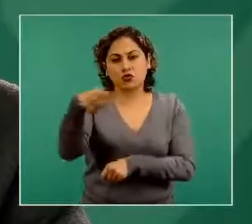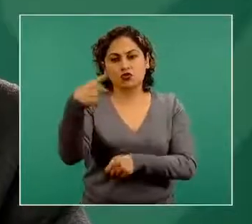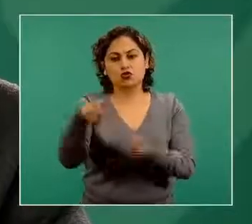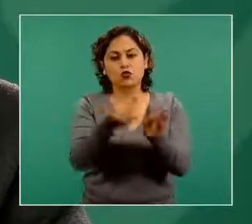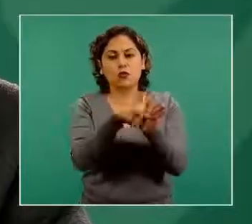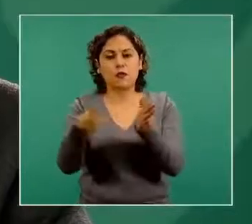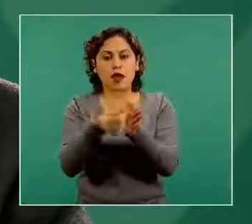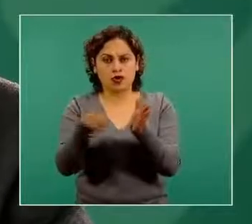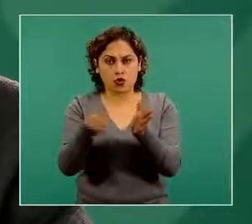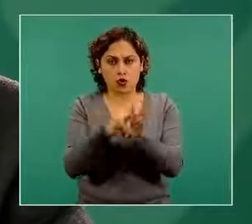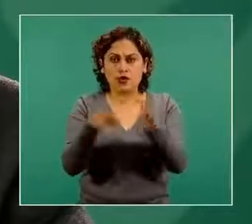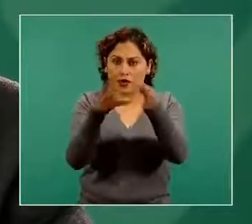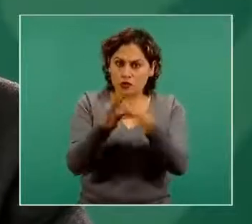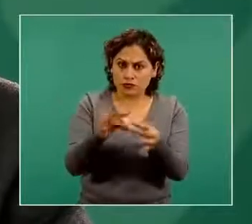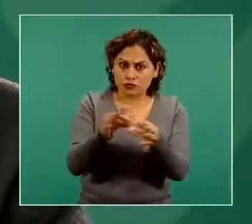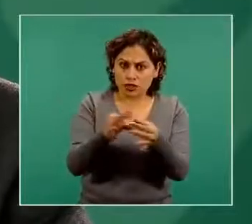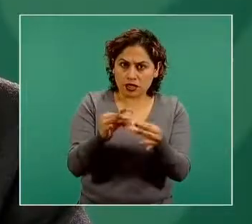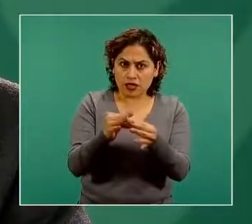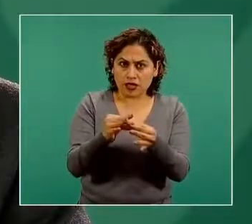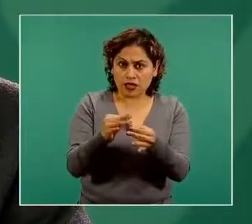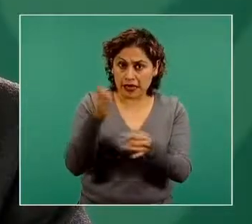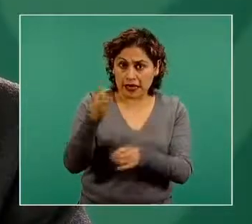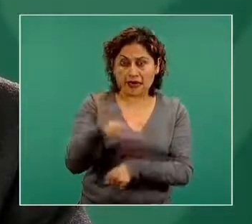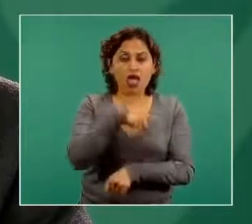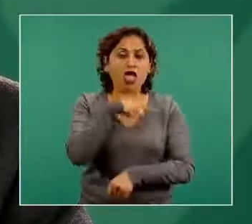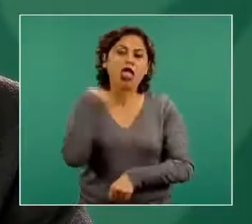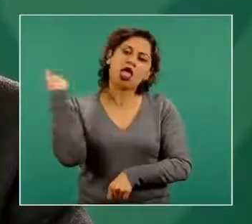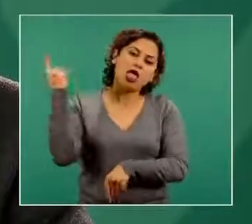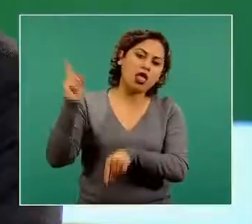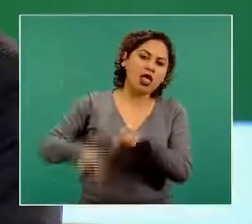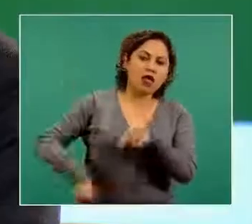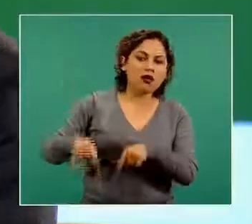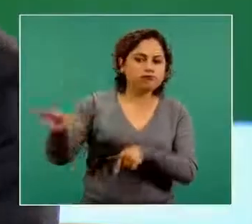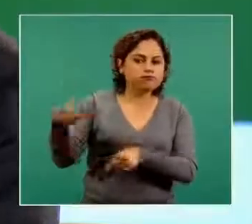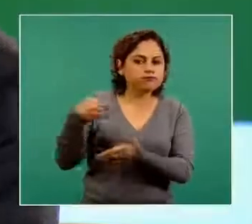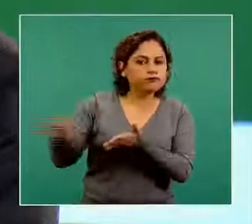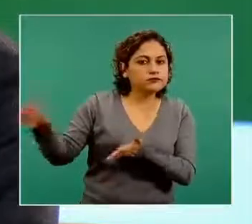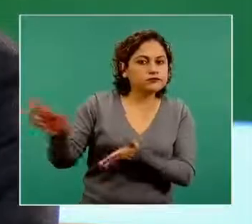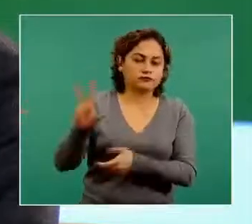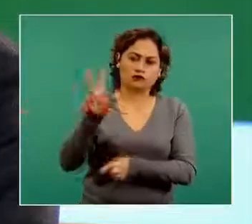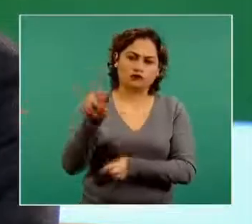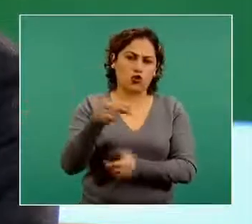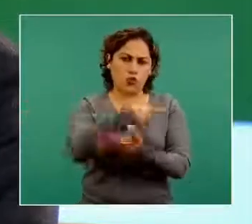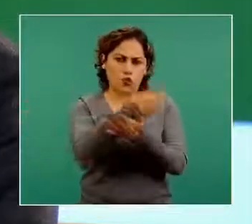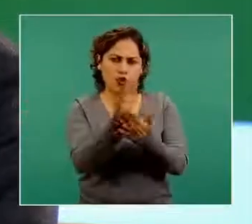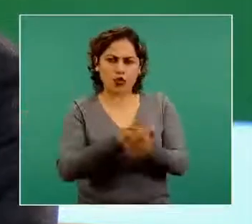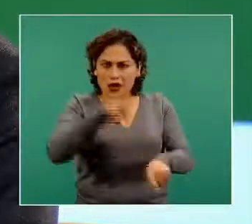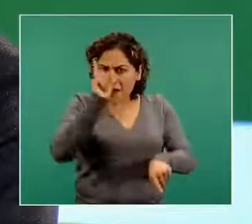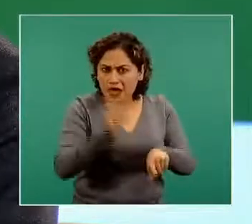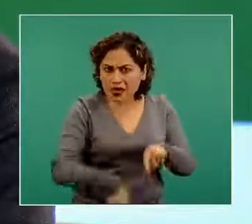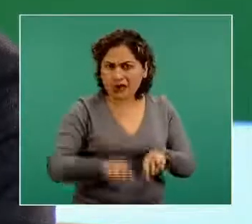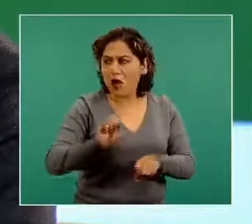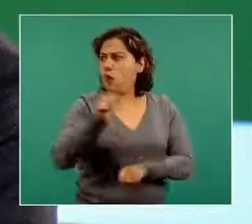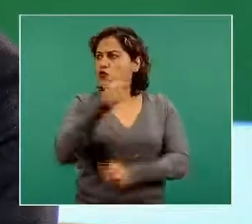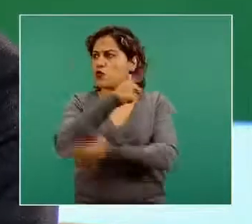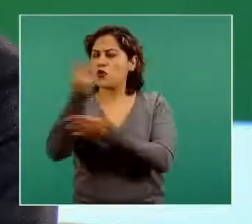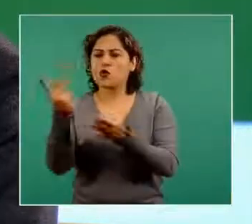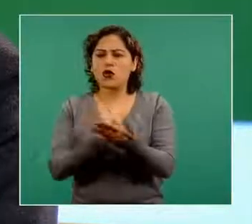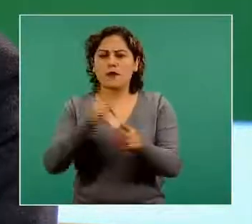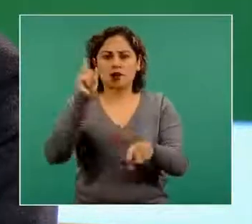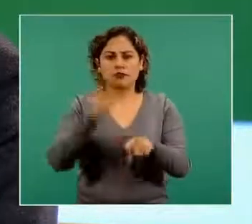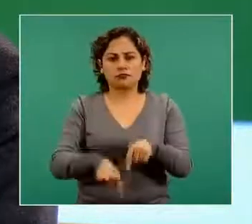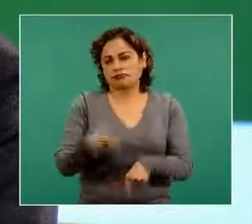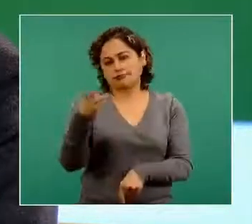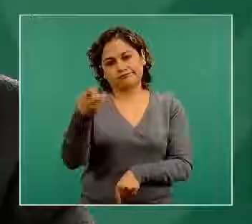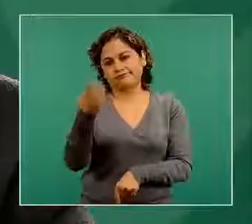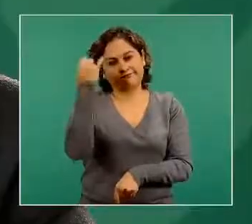editor de Reforma, que no hay ninguna intención de descabezar a ningún programa, ni este ni ningún otro. Lástima que